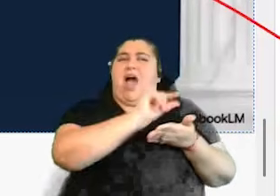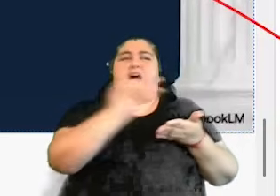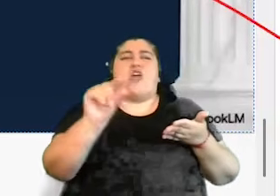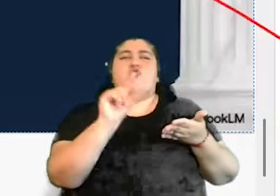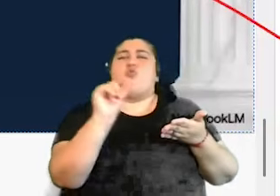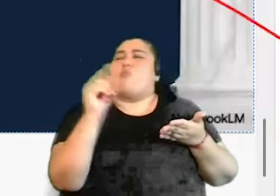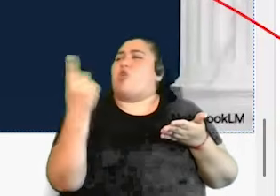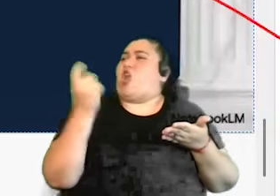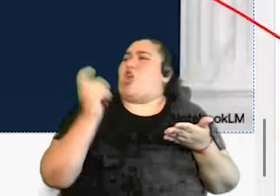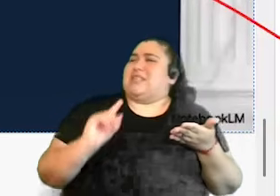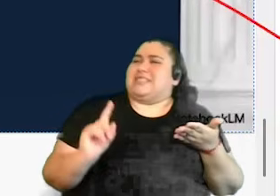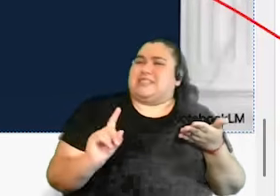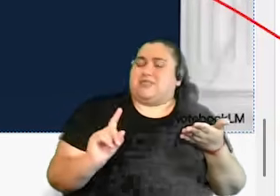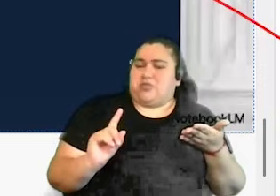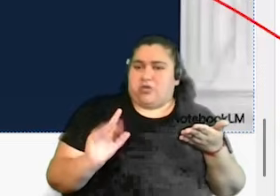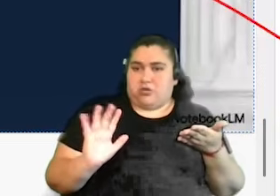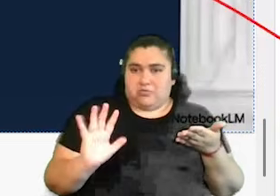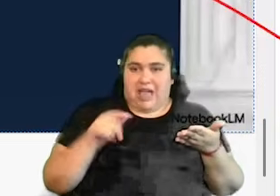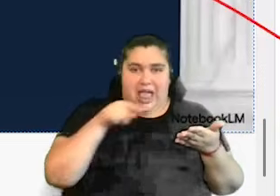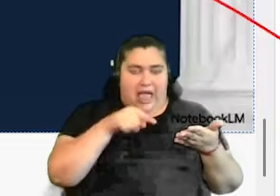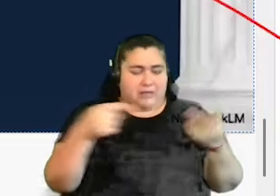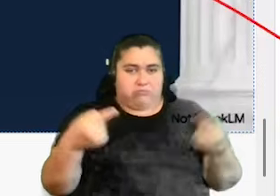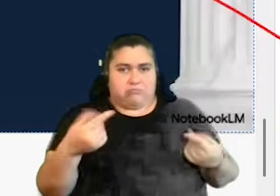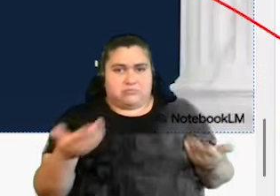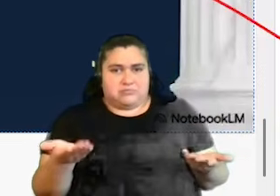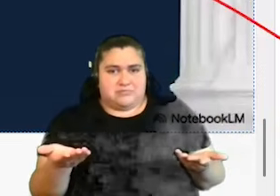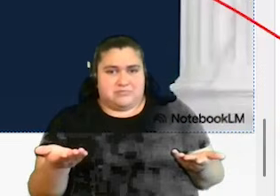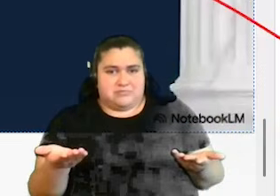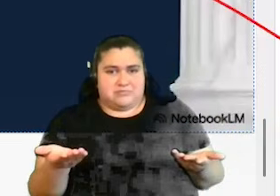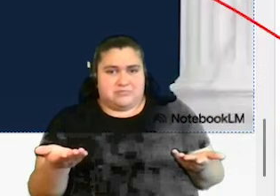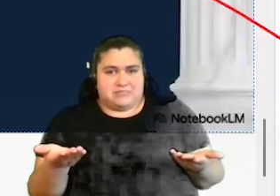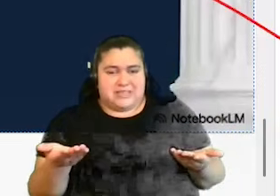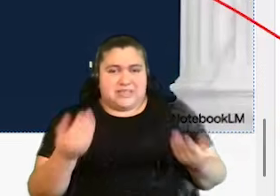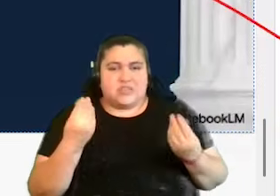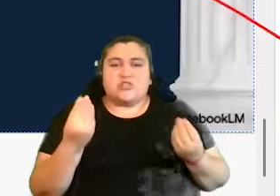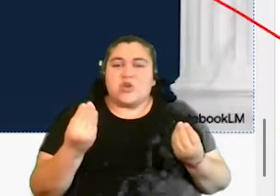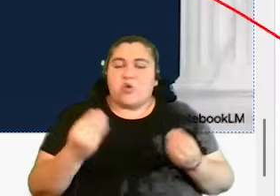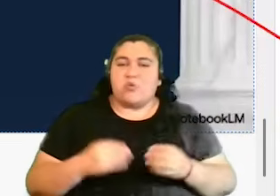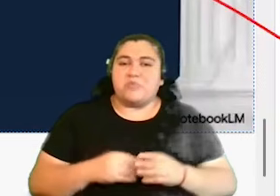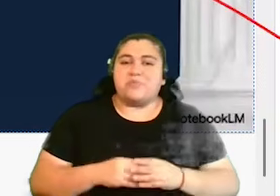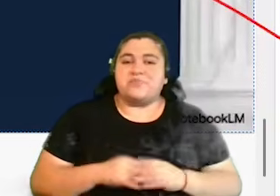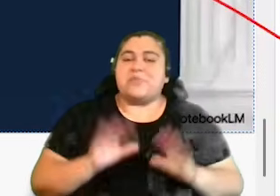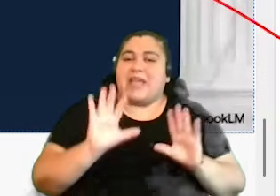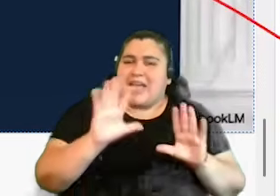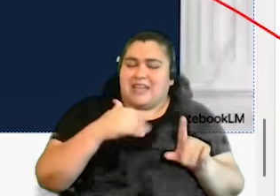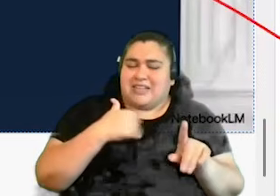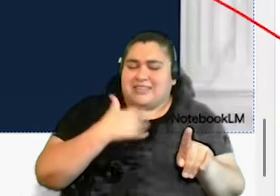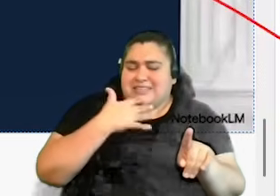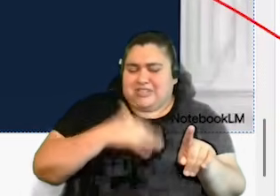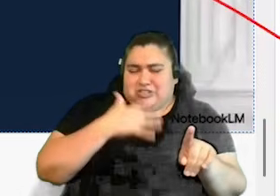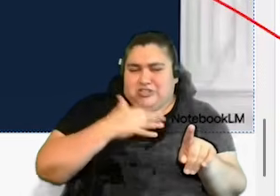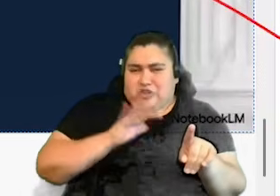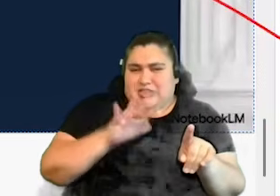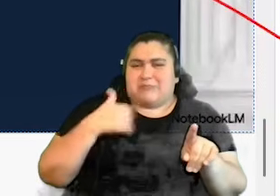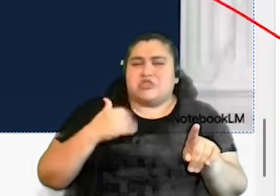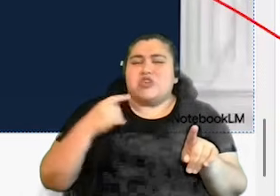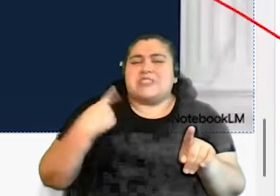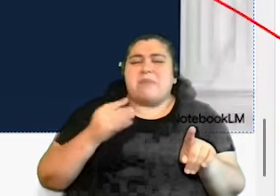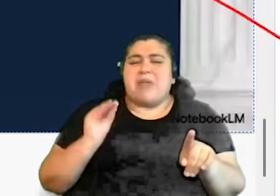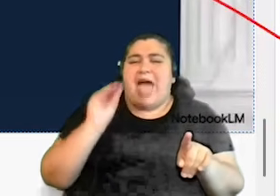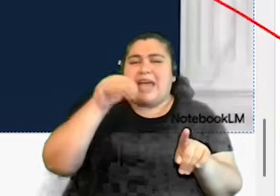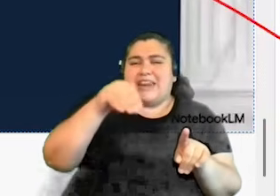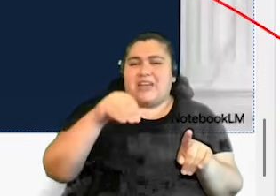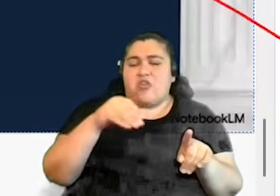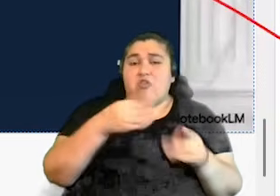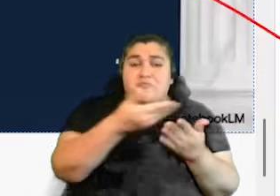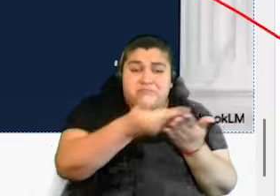y se fue el régimen. Bueno, Entonces, Daniel, a lo que yo voy, no, yo siempre brego porque la base APOC tiene que